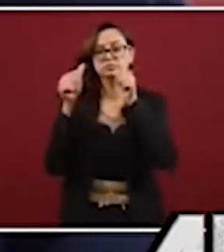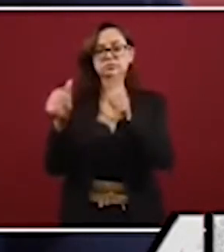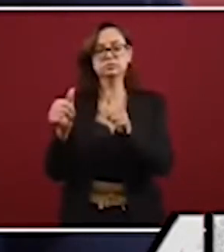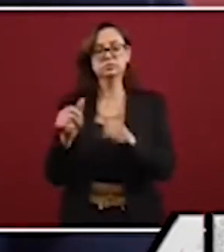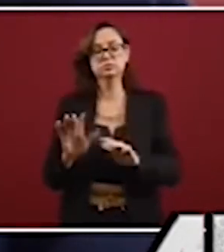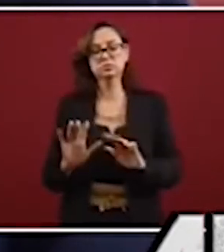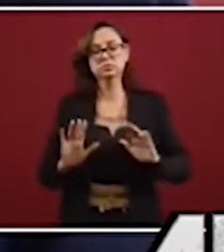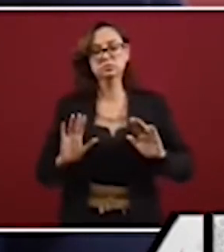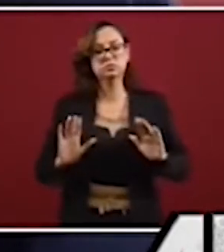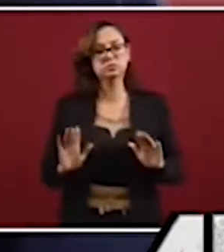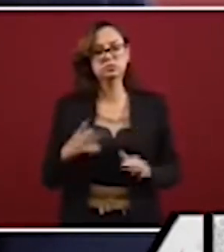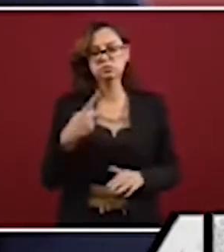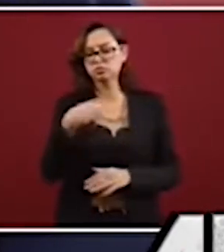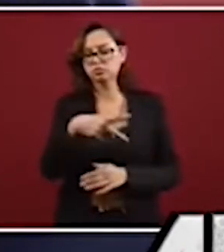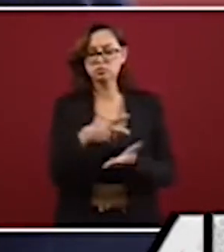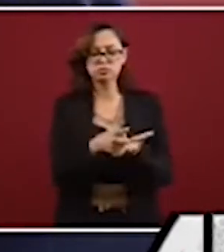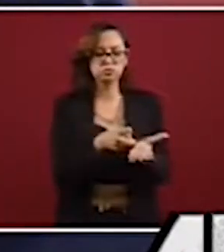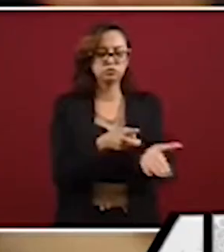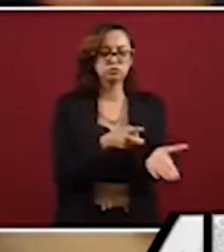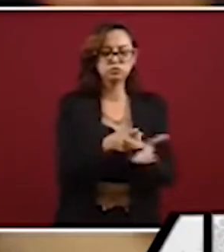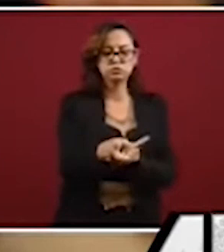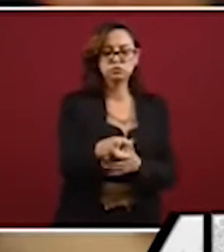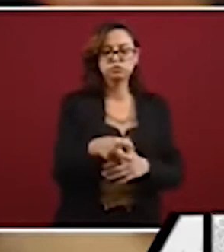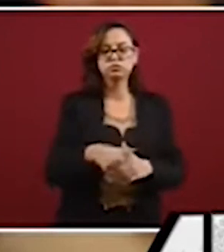está en su derecho.